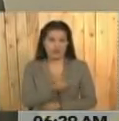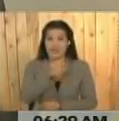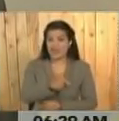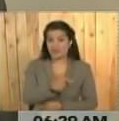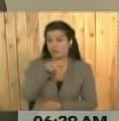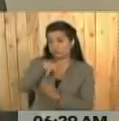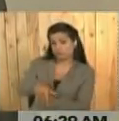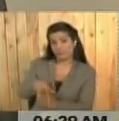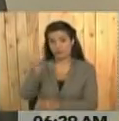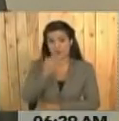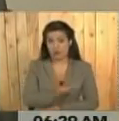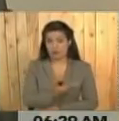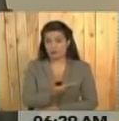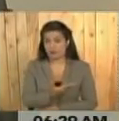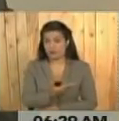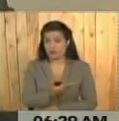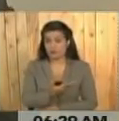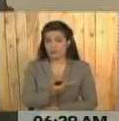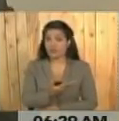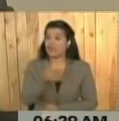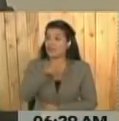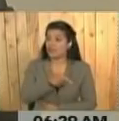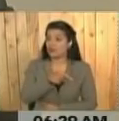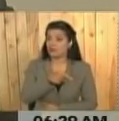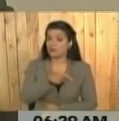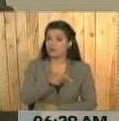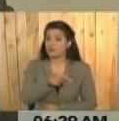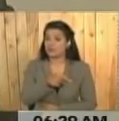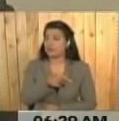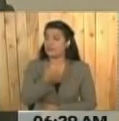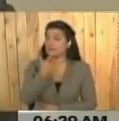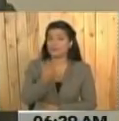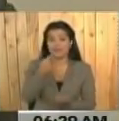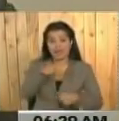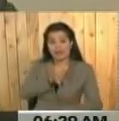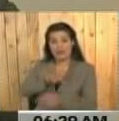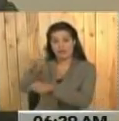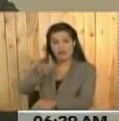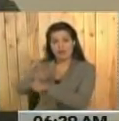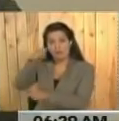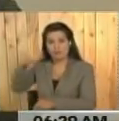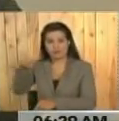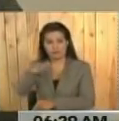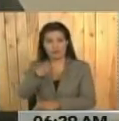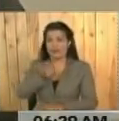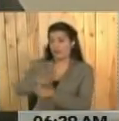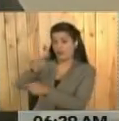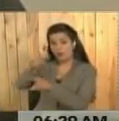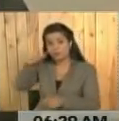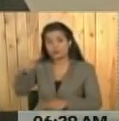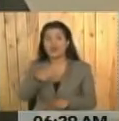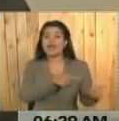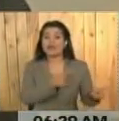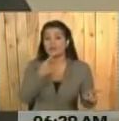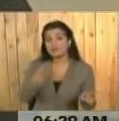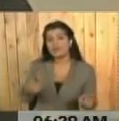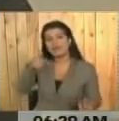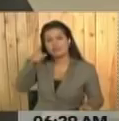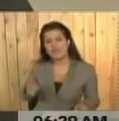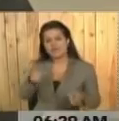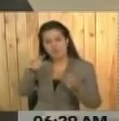país cuando ellos vuelven a engañar a su gente y decirle esto es la lo que hay que